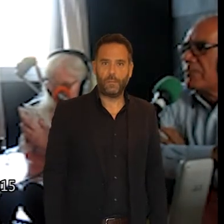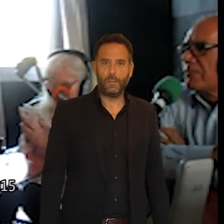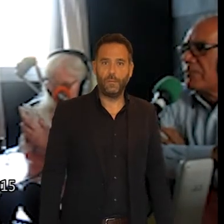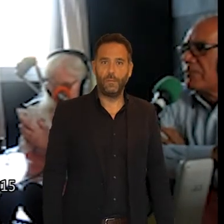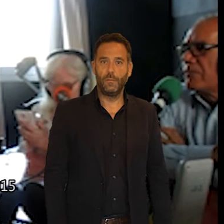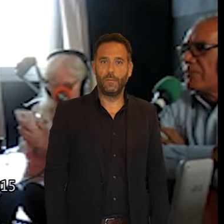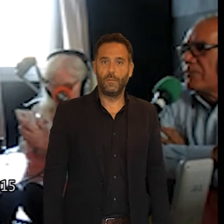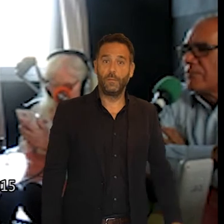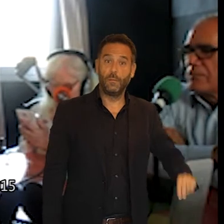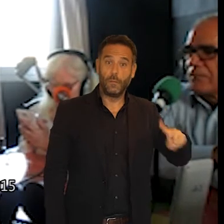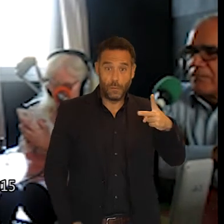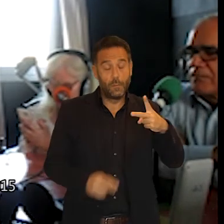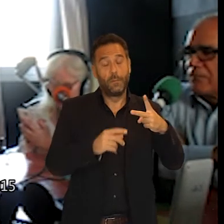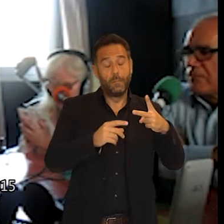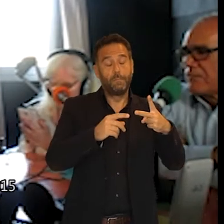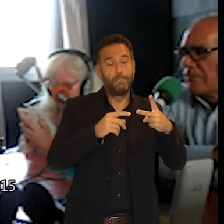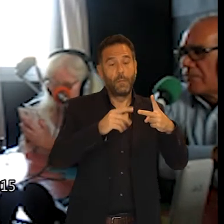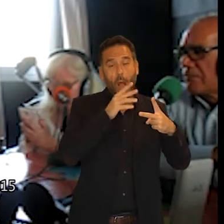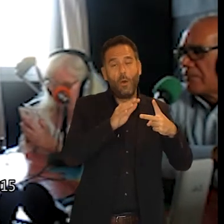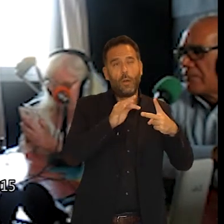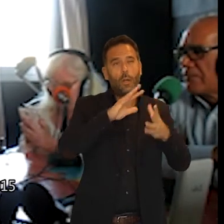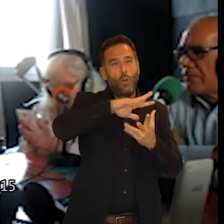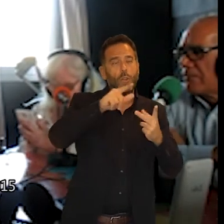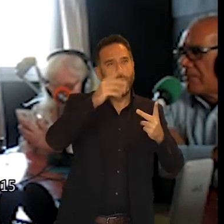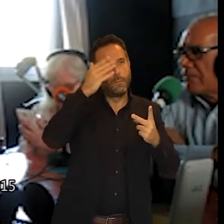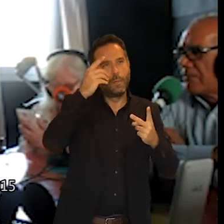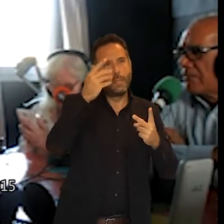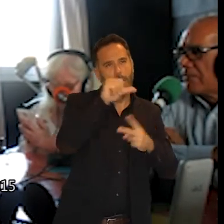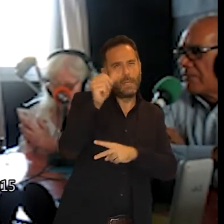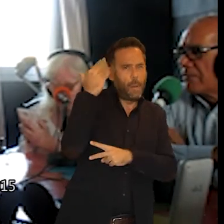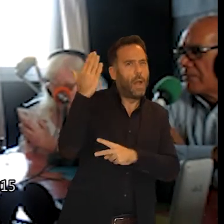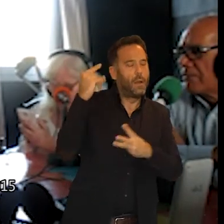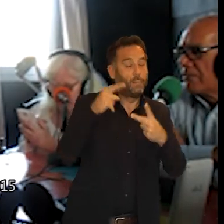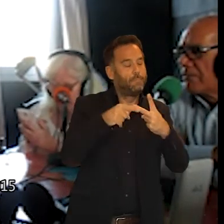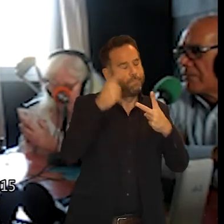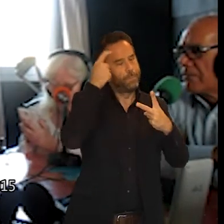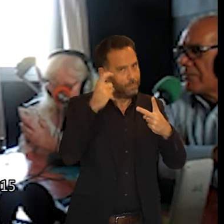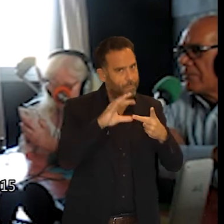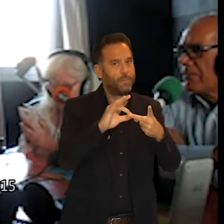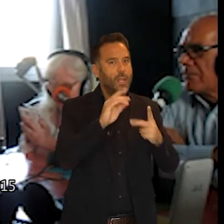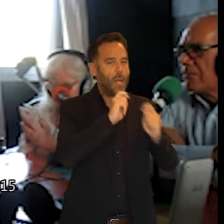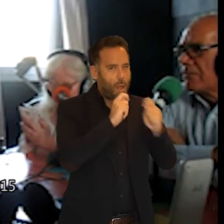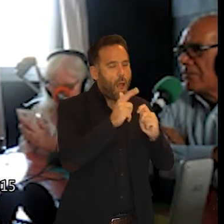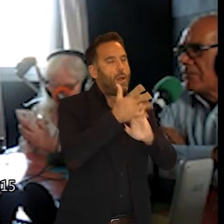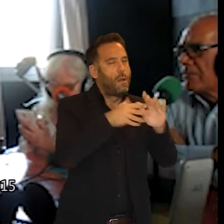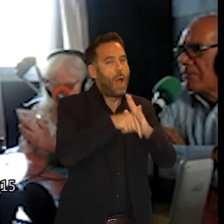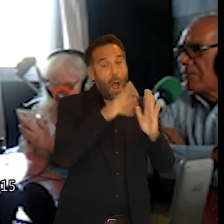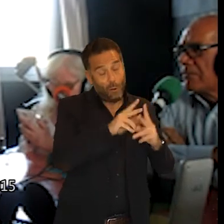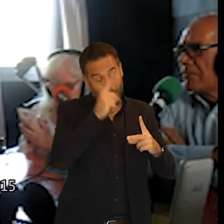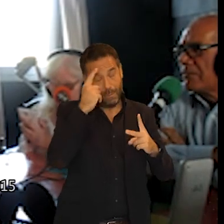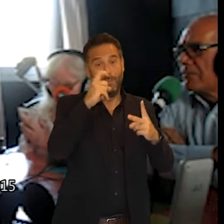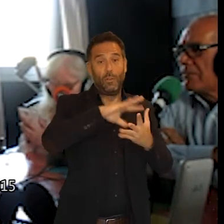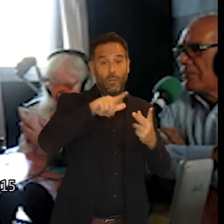puede servir a modo de recordatorio que hablamos hace unas semanas de este tema. Y seguimos recordando porque el